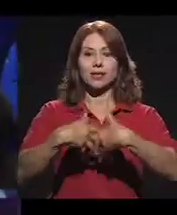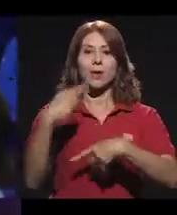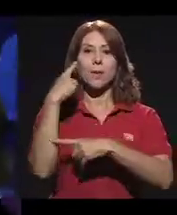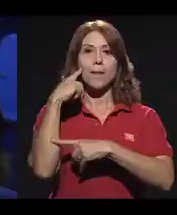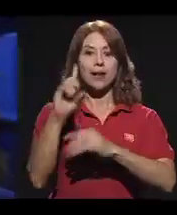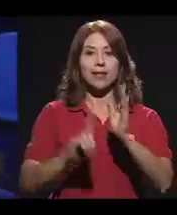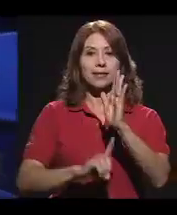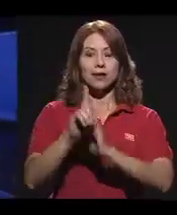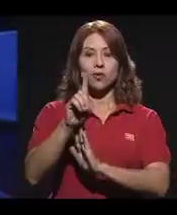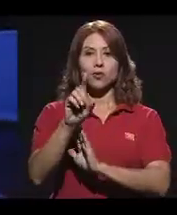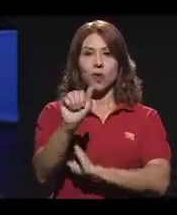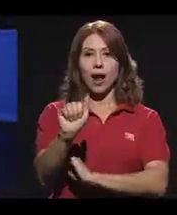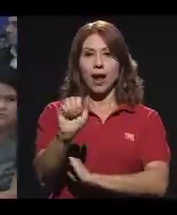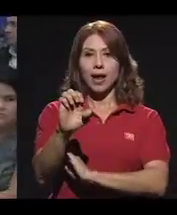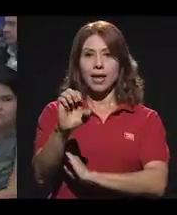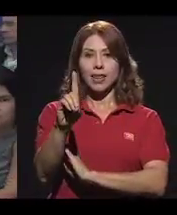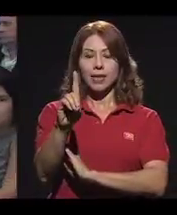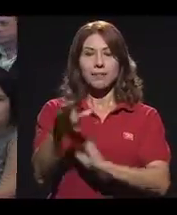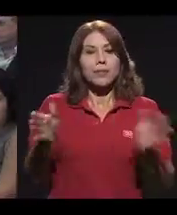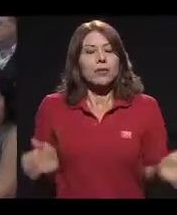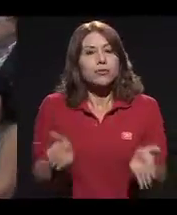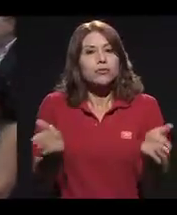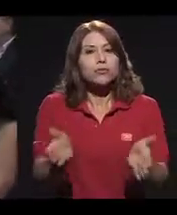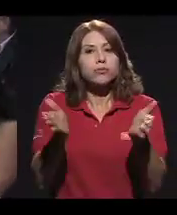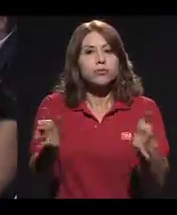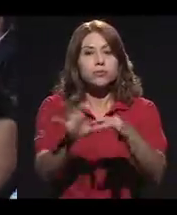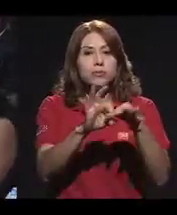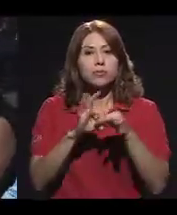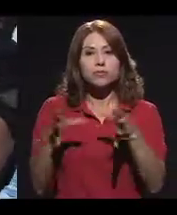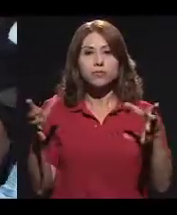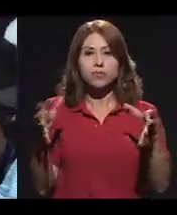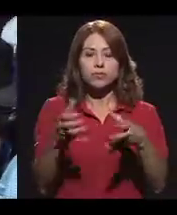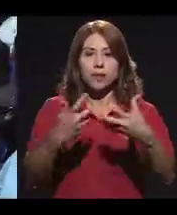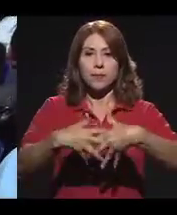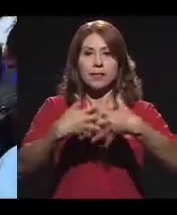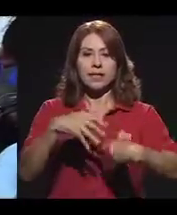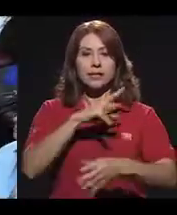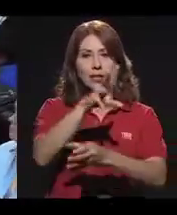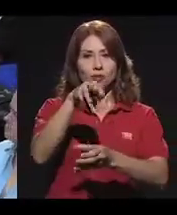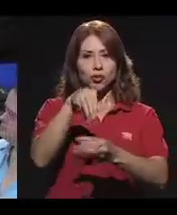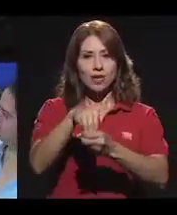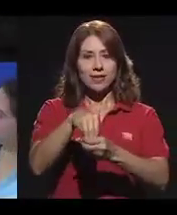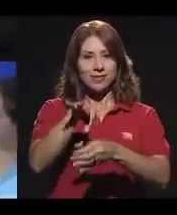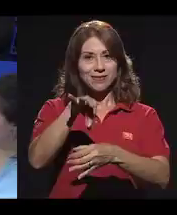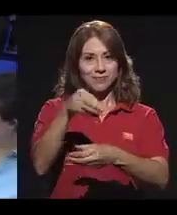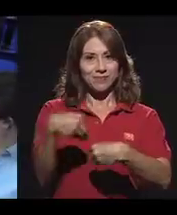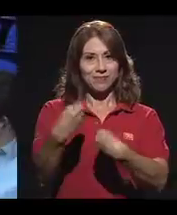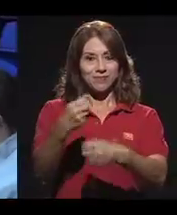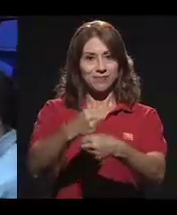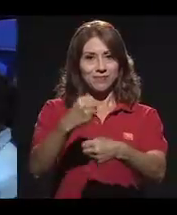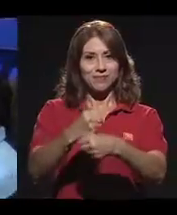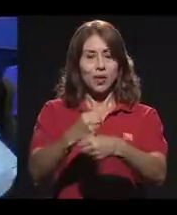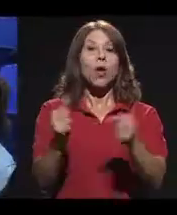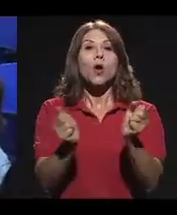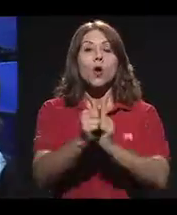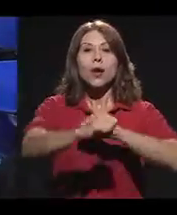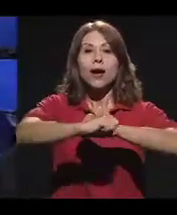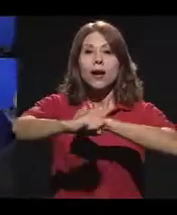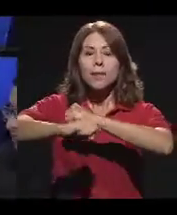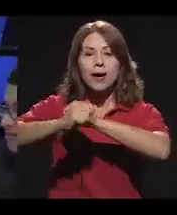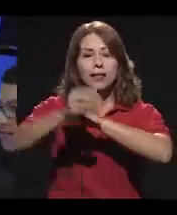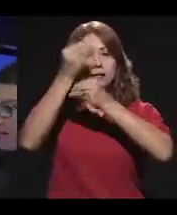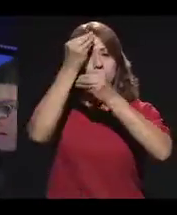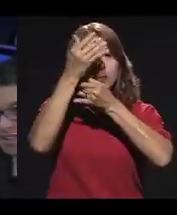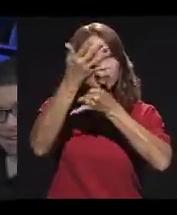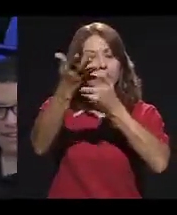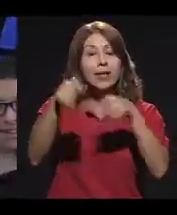para el Desarrollo, AED, impulsan la red de empresas inclusivas. Mediante campañas de concientización y lista de